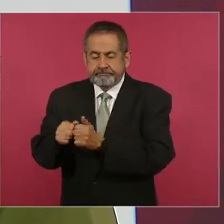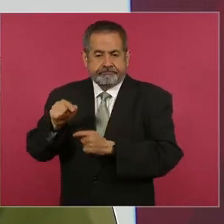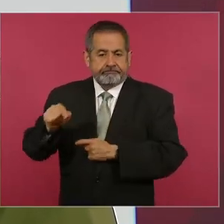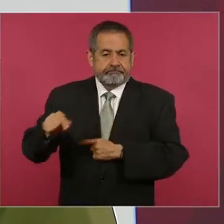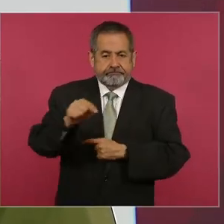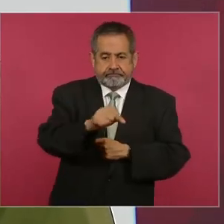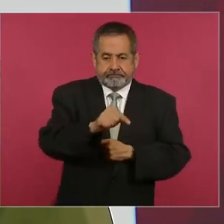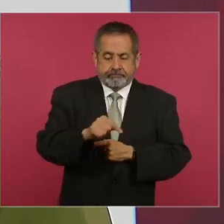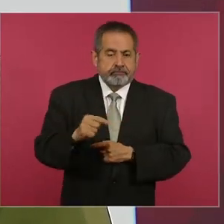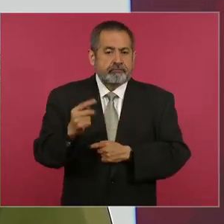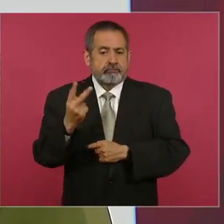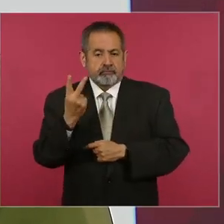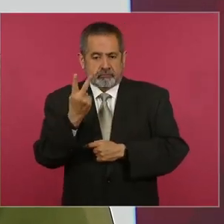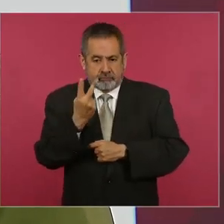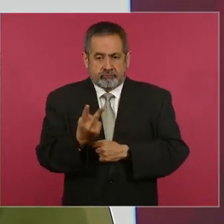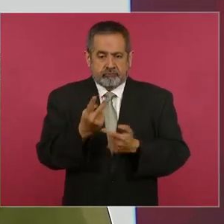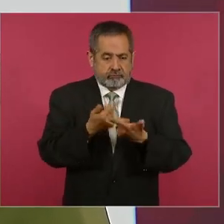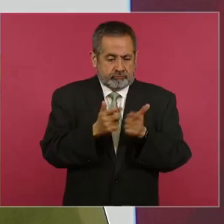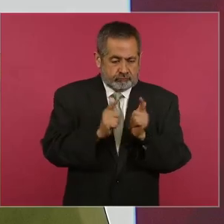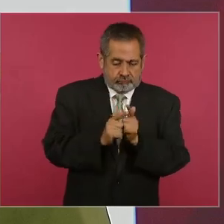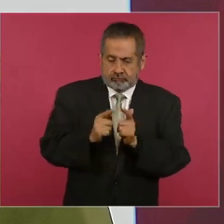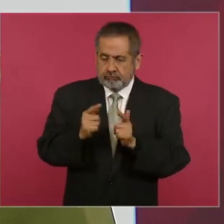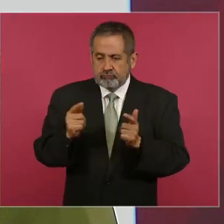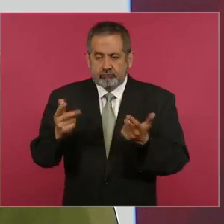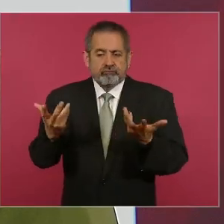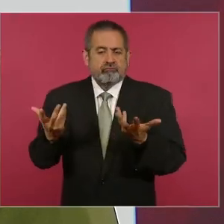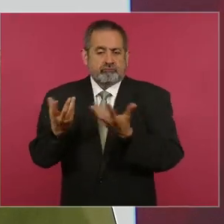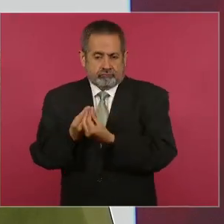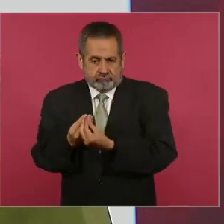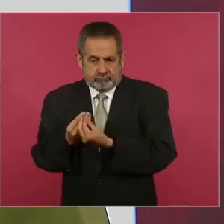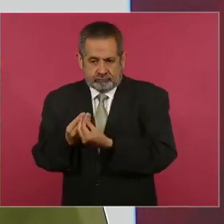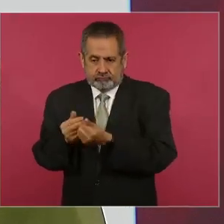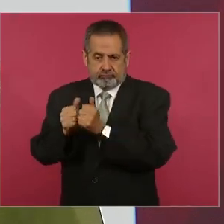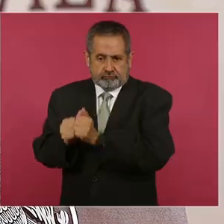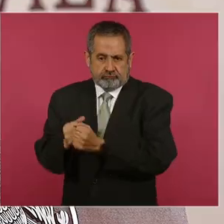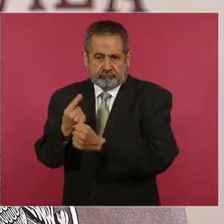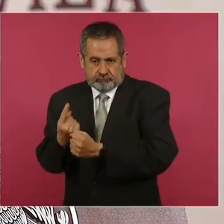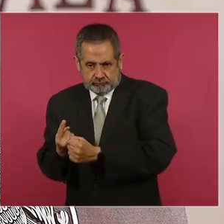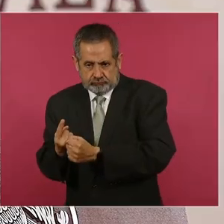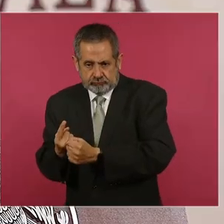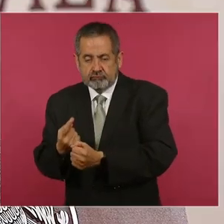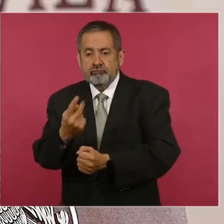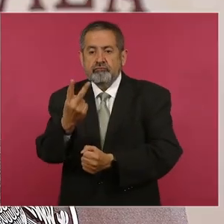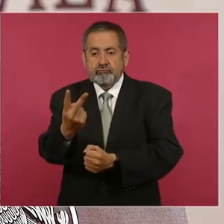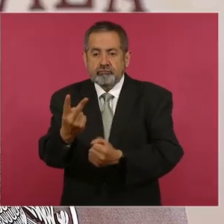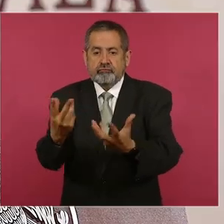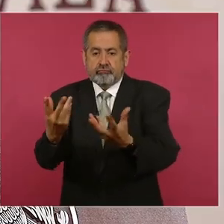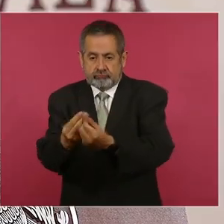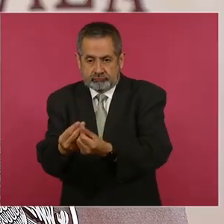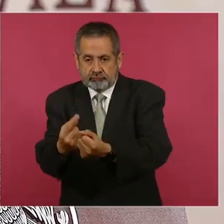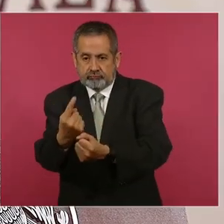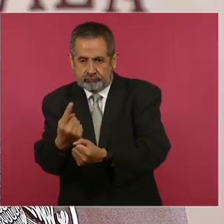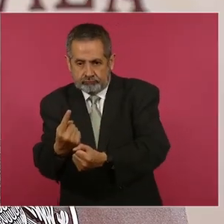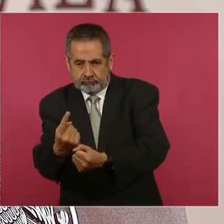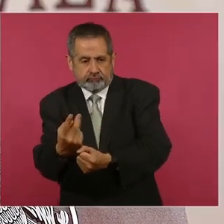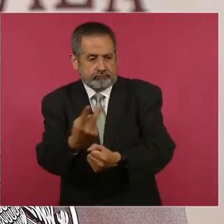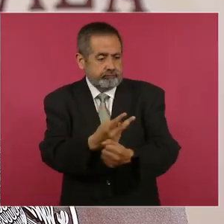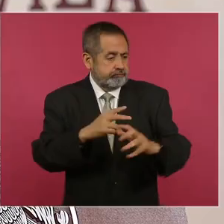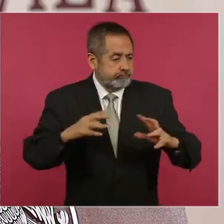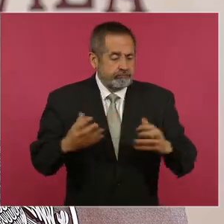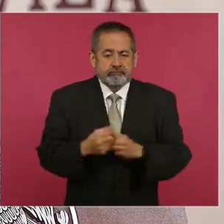2 compañías por instalación, es decir, 250 elementos por cada una de